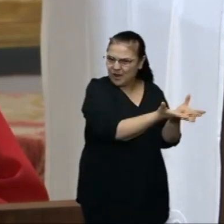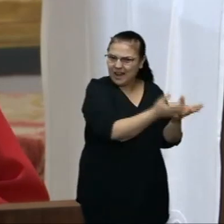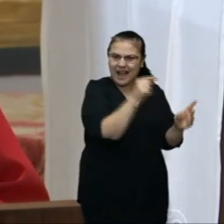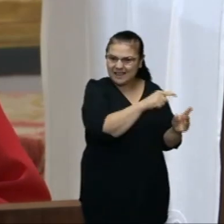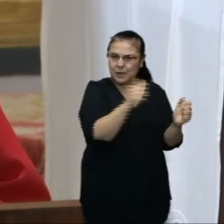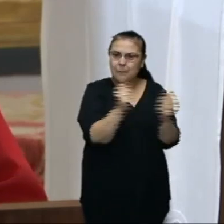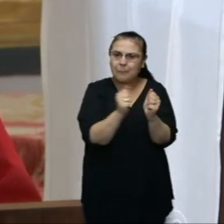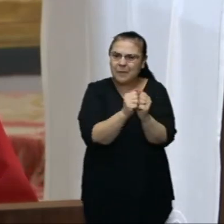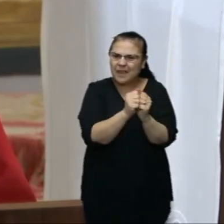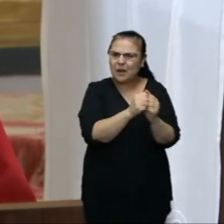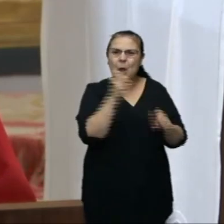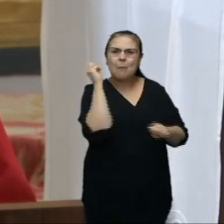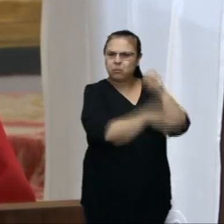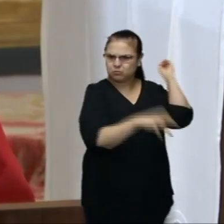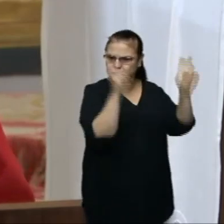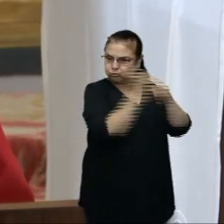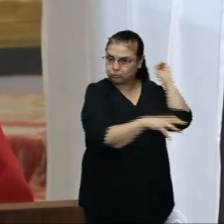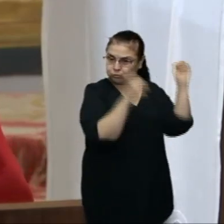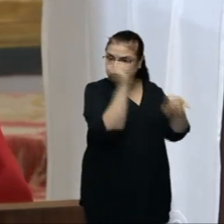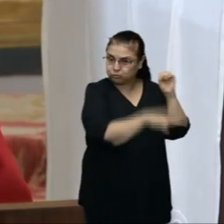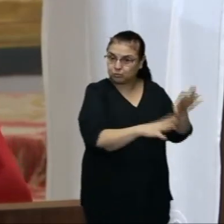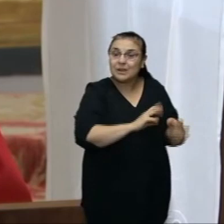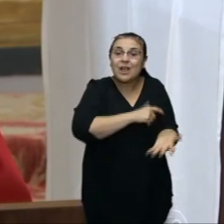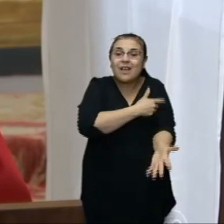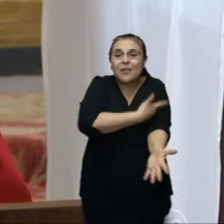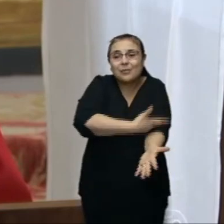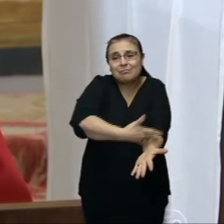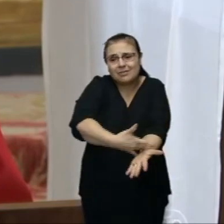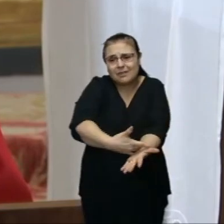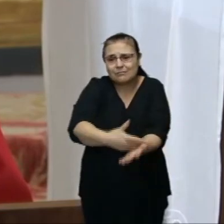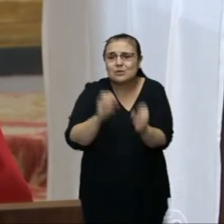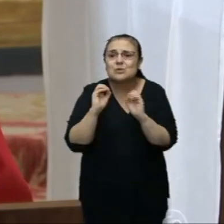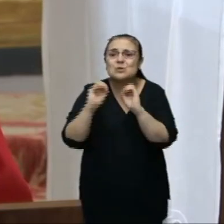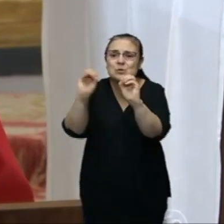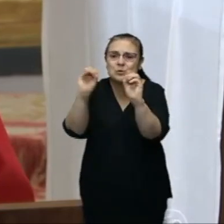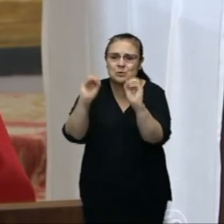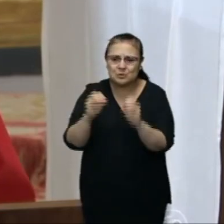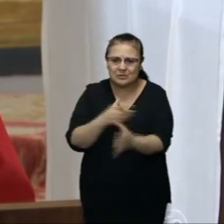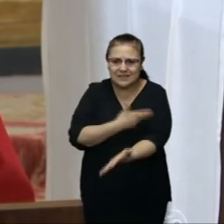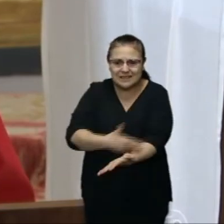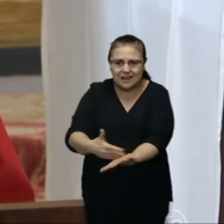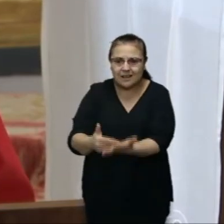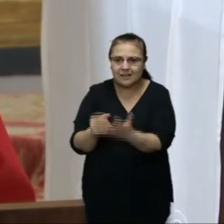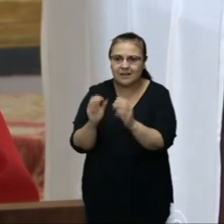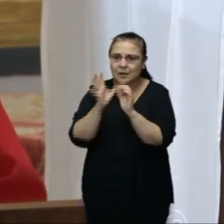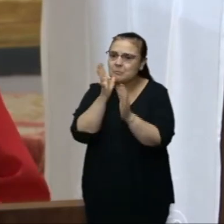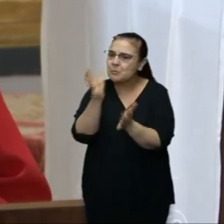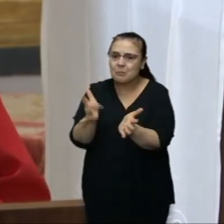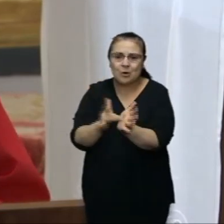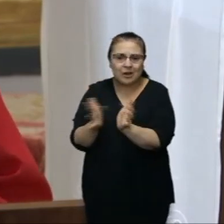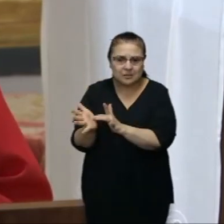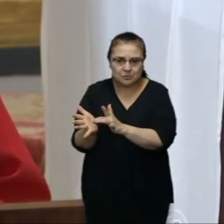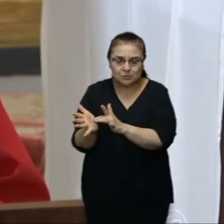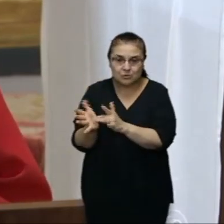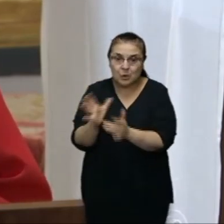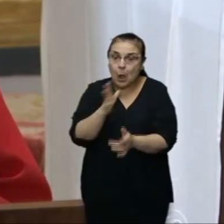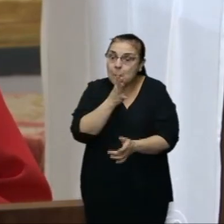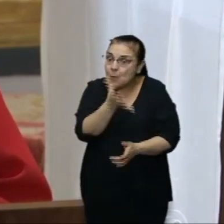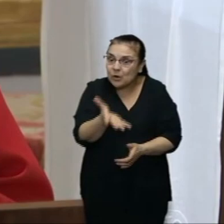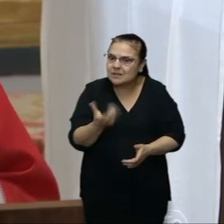Allí derramó su sangre por Jesucristo. Y por eso os decía que